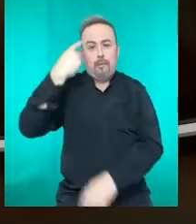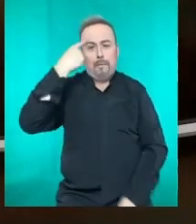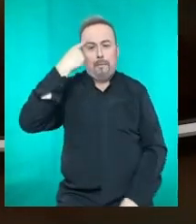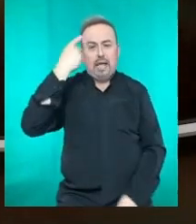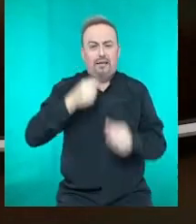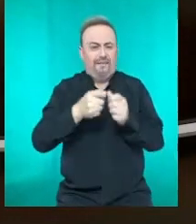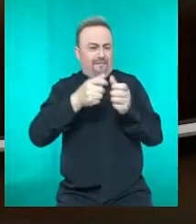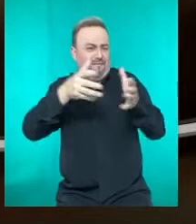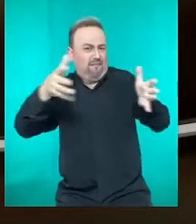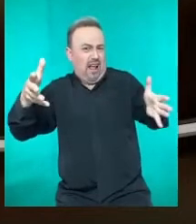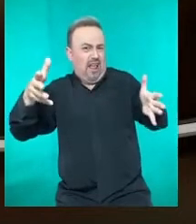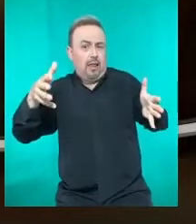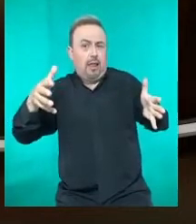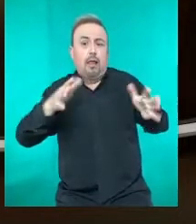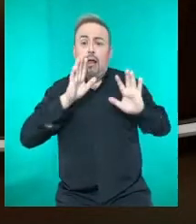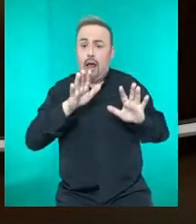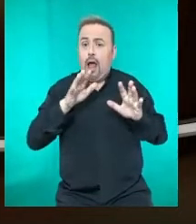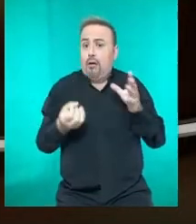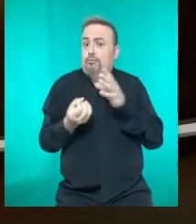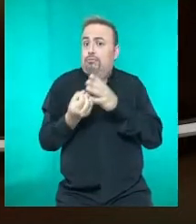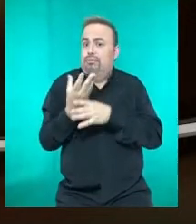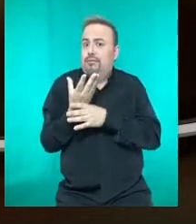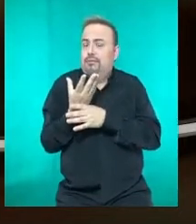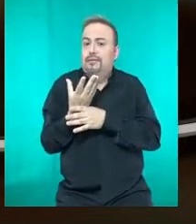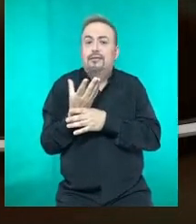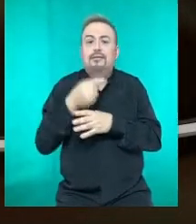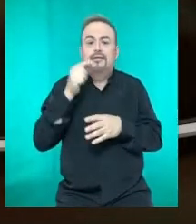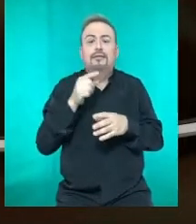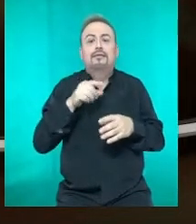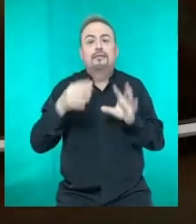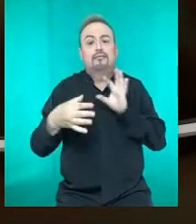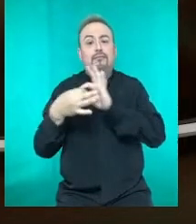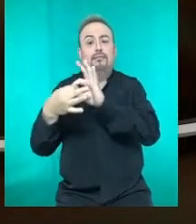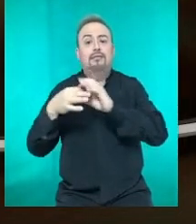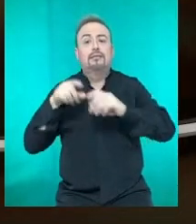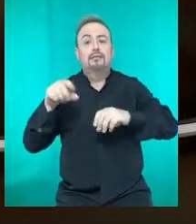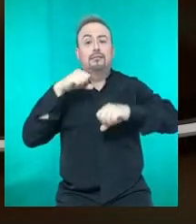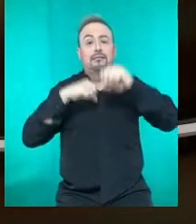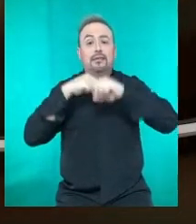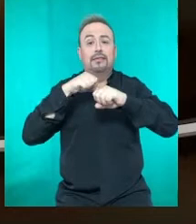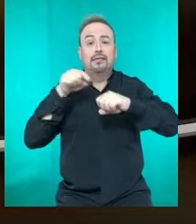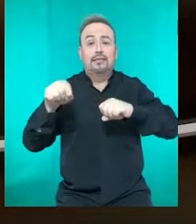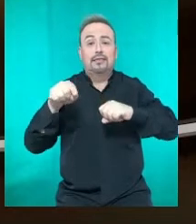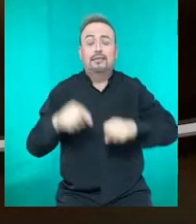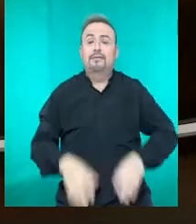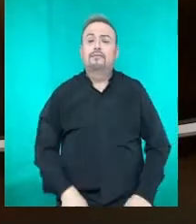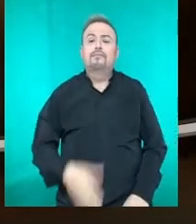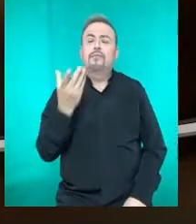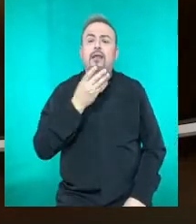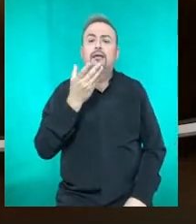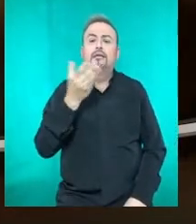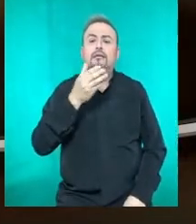gigantes. Bueno, resulta que hay una innovación que se ha hecho en conjunto con la empresa Tesla incluso, que busca